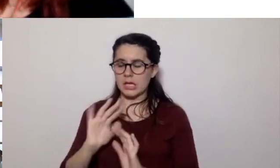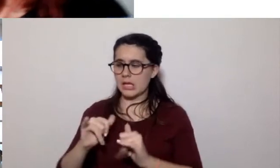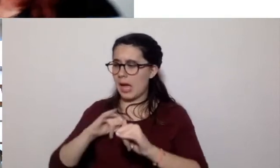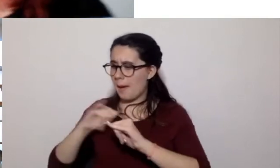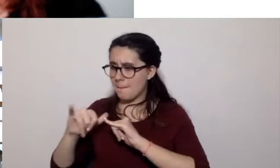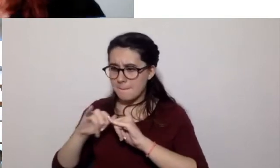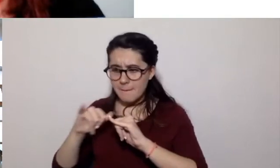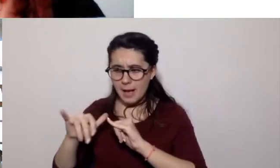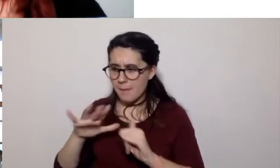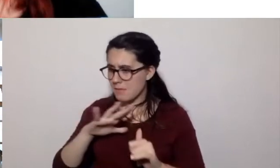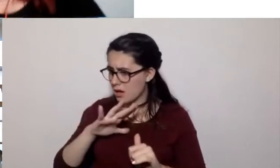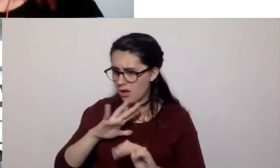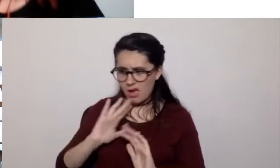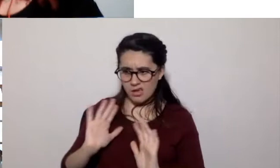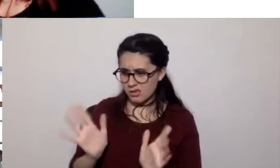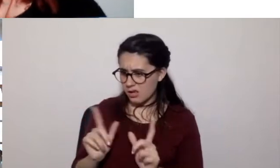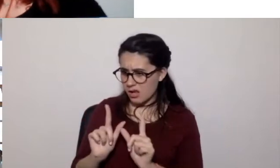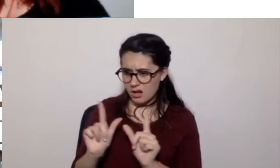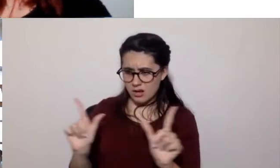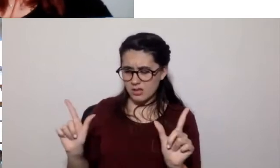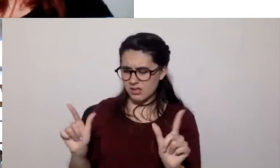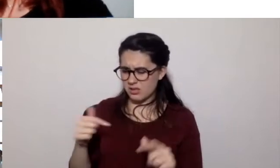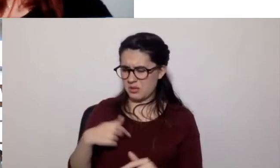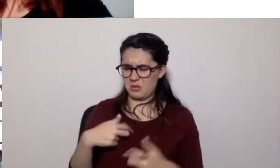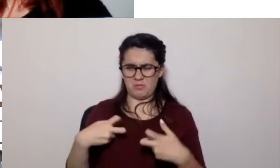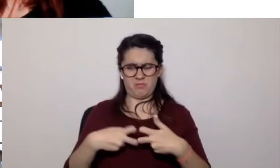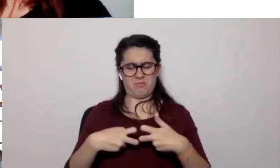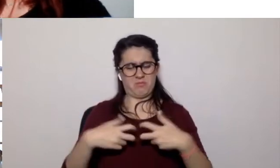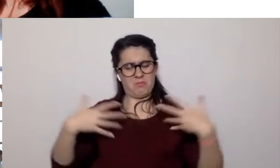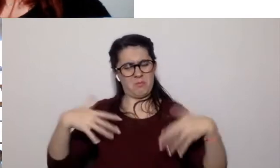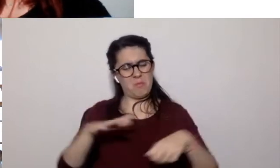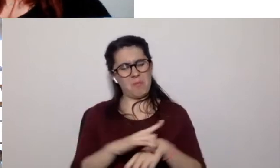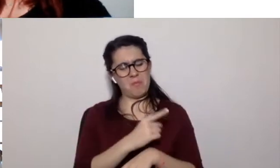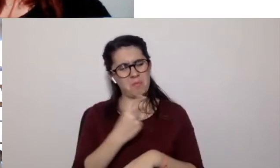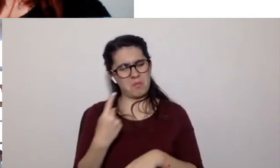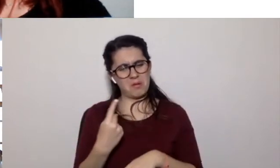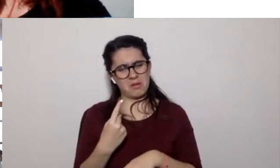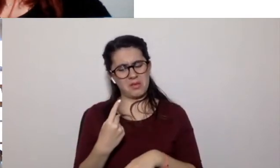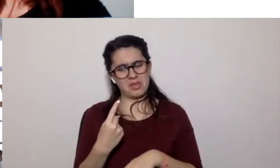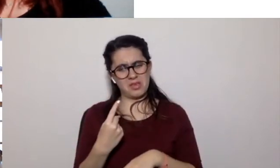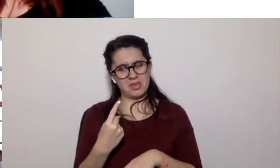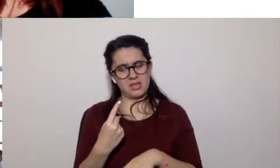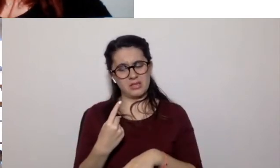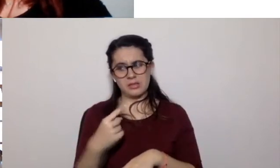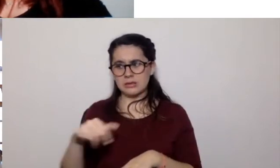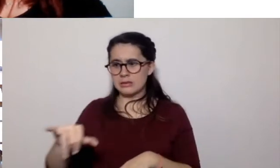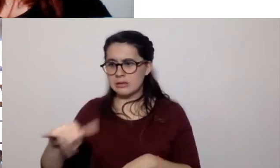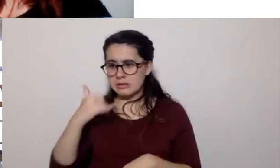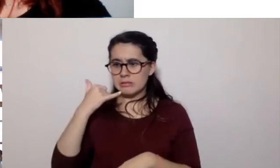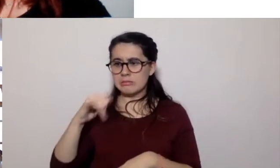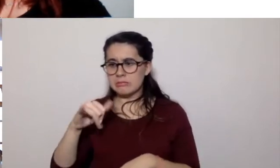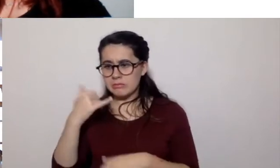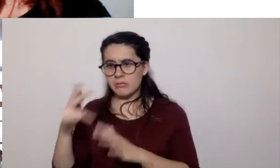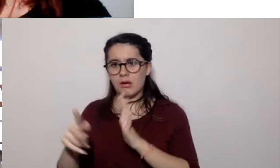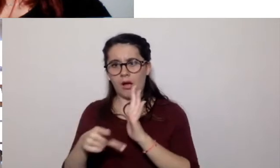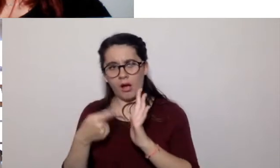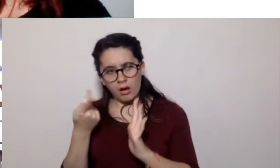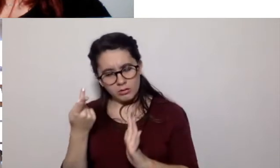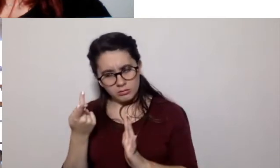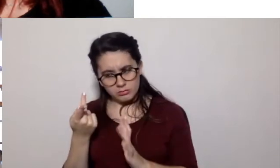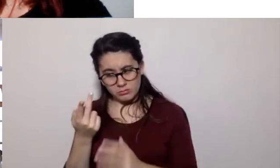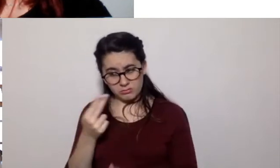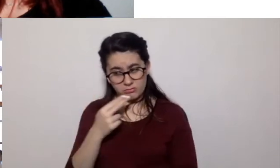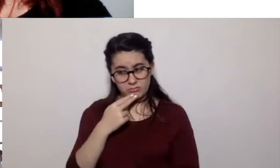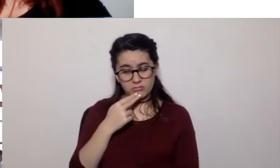ubicación. ¿Por qué estoy tan ansiosa y necesito hablarle otras 4 más, ¿no? ¿Eso me sirve?